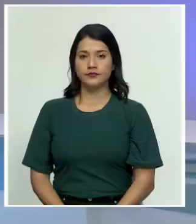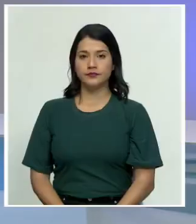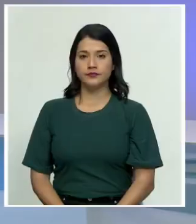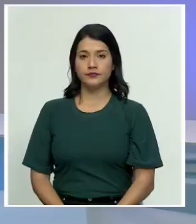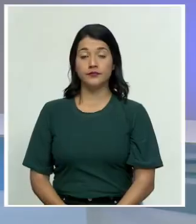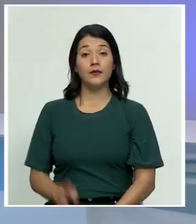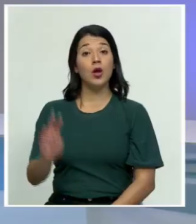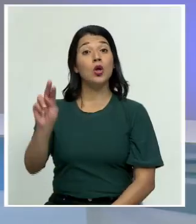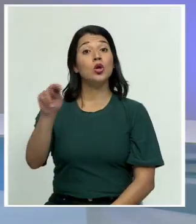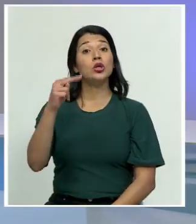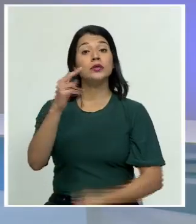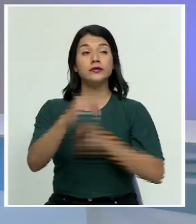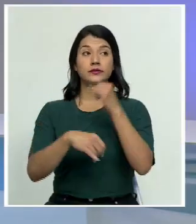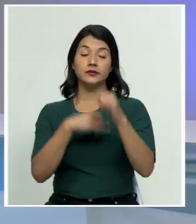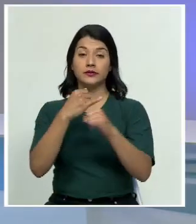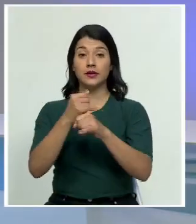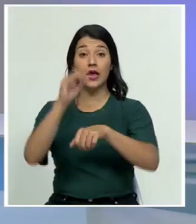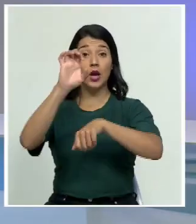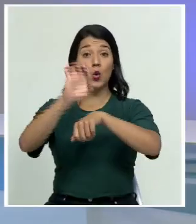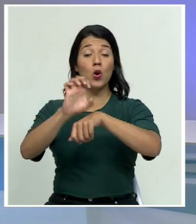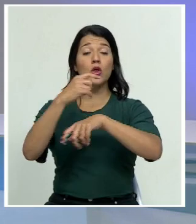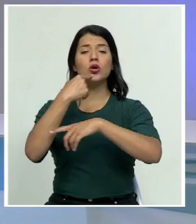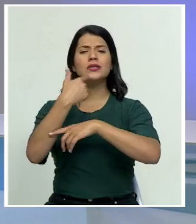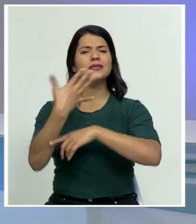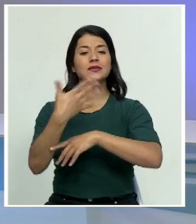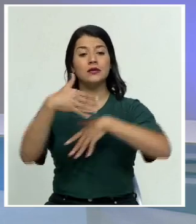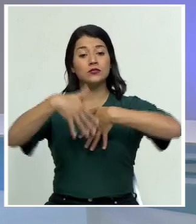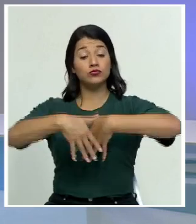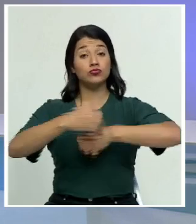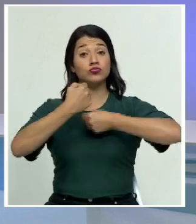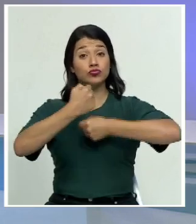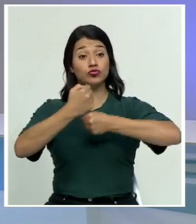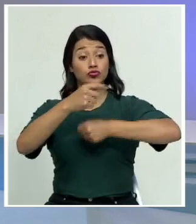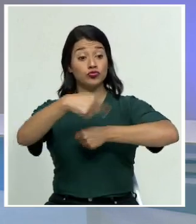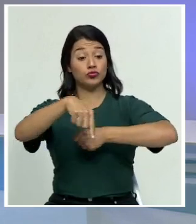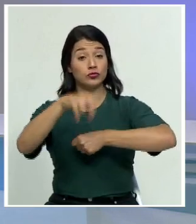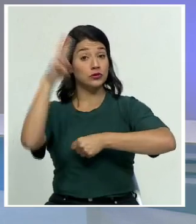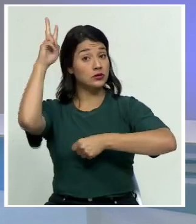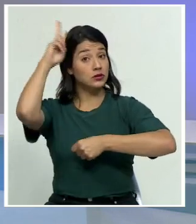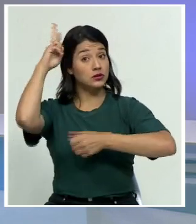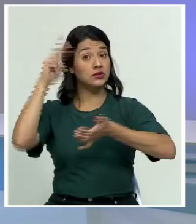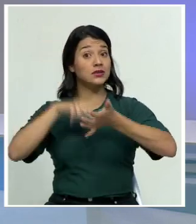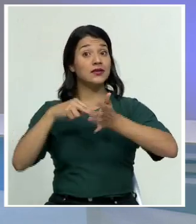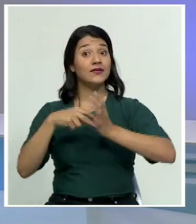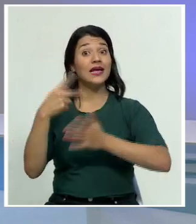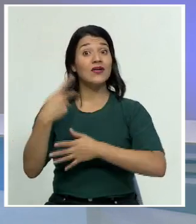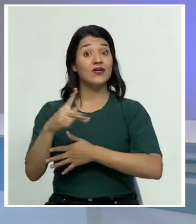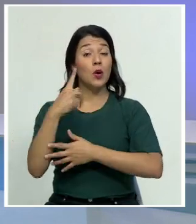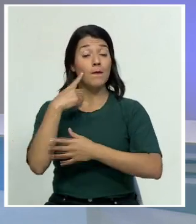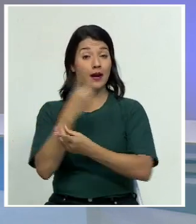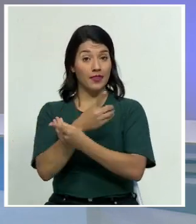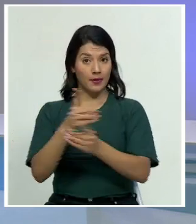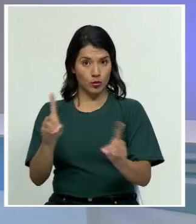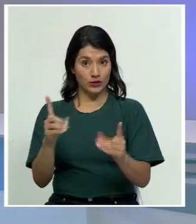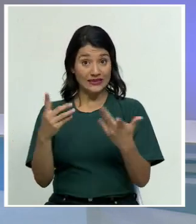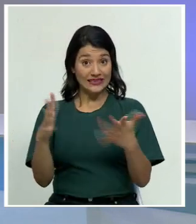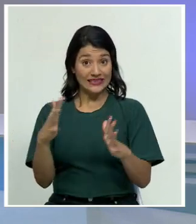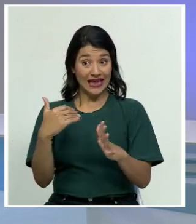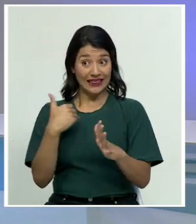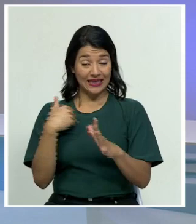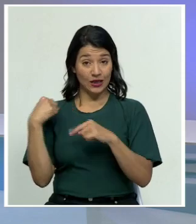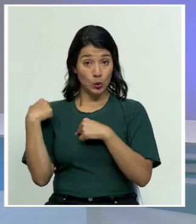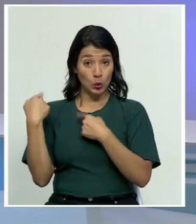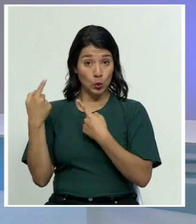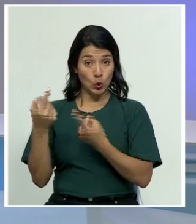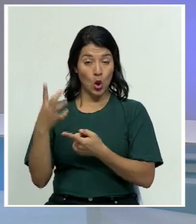En las noticias del mundo, Ecuador asegura que las protestas indígenas son un serio riesgo para la democracia. Estas ya cumplen 8 días